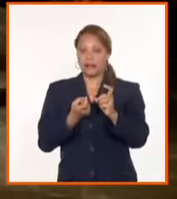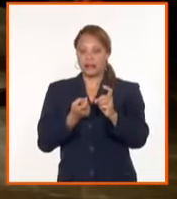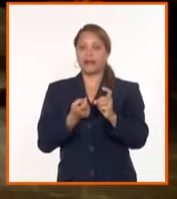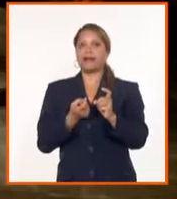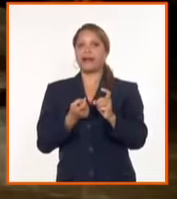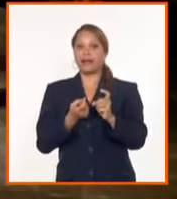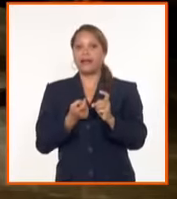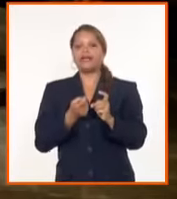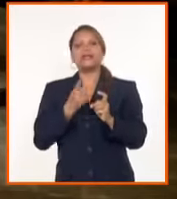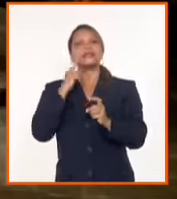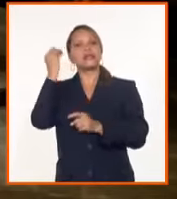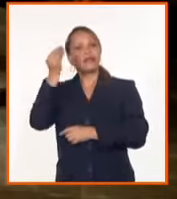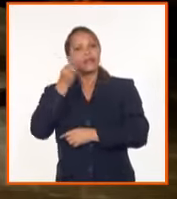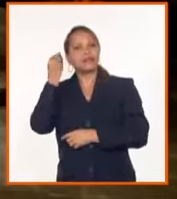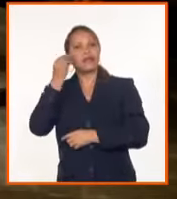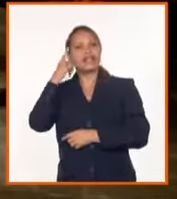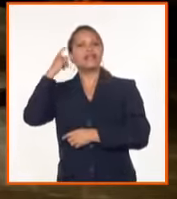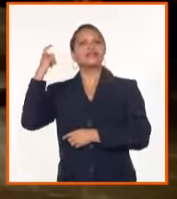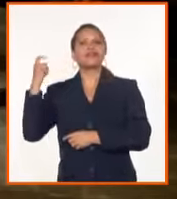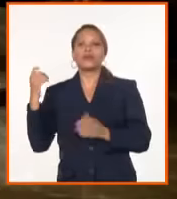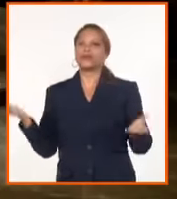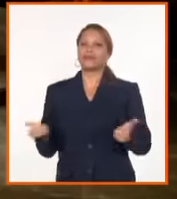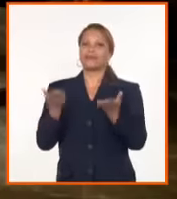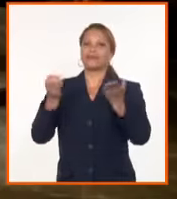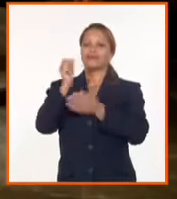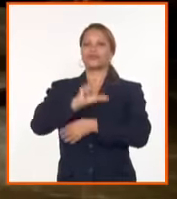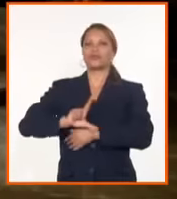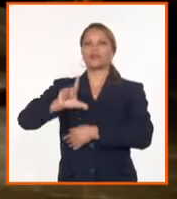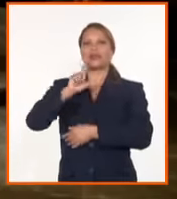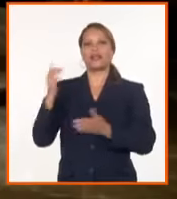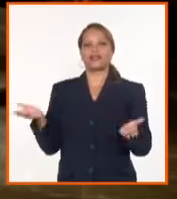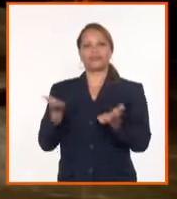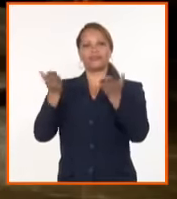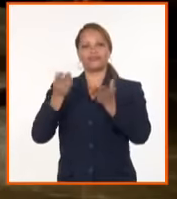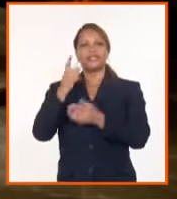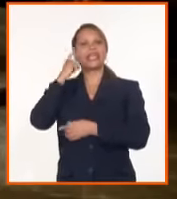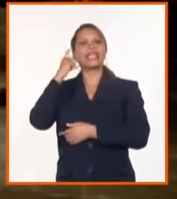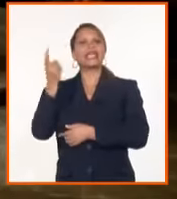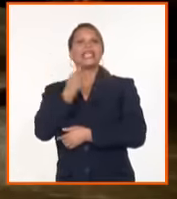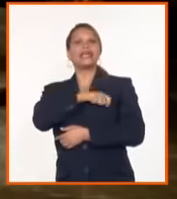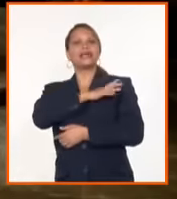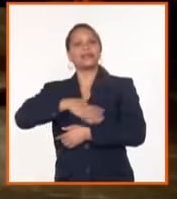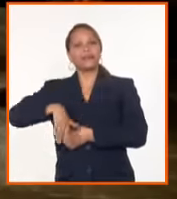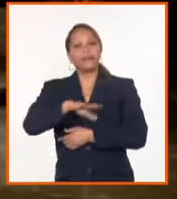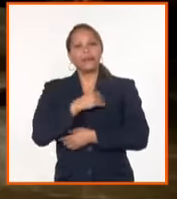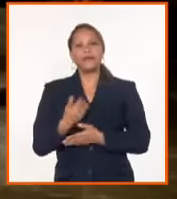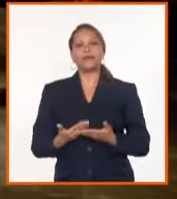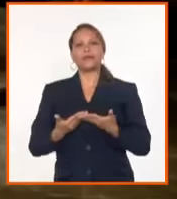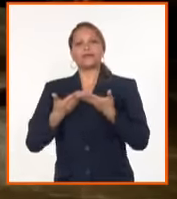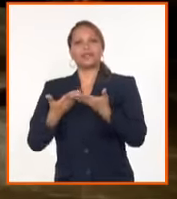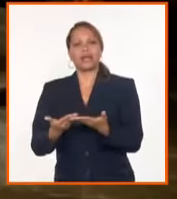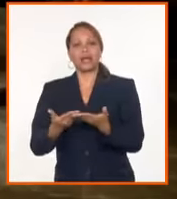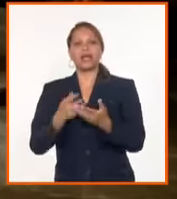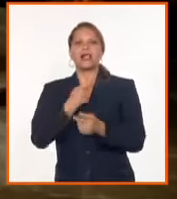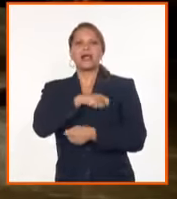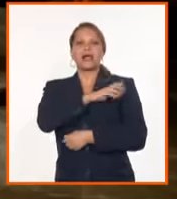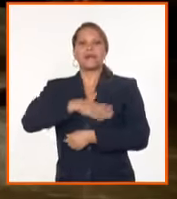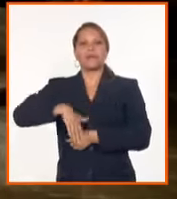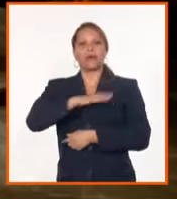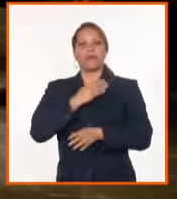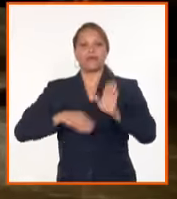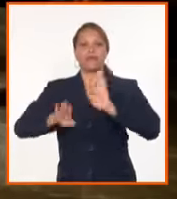y seguir creyendo en el sueño de la construcción socialista, seguir creyendo en nuestro pueblo, seguir entregado en alma y cuerpo al pueblo. Esos